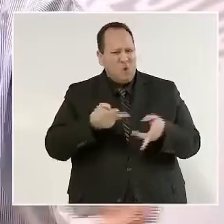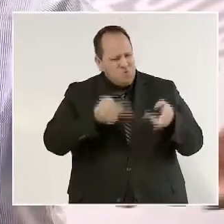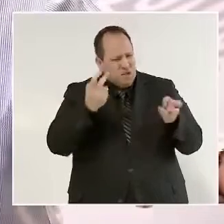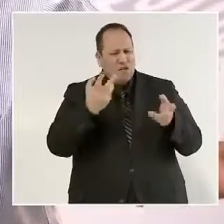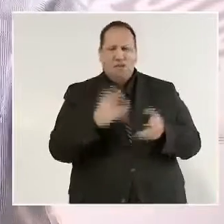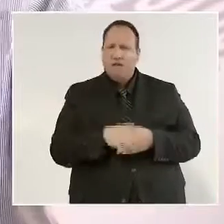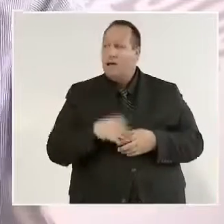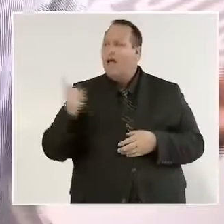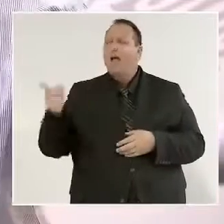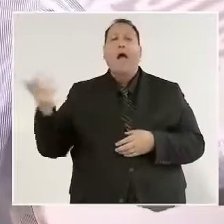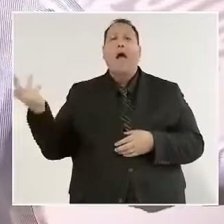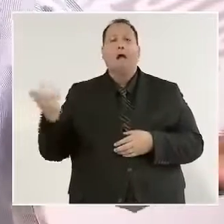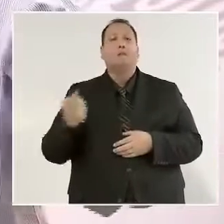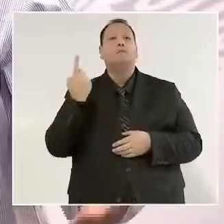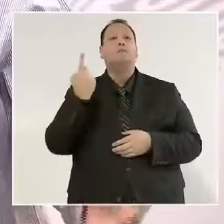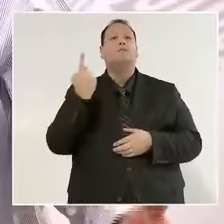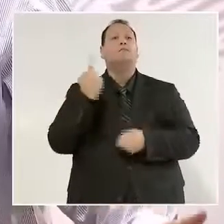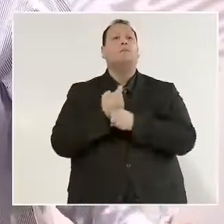¿Qué hizo? Lo primero,